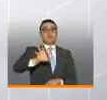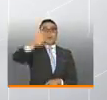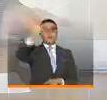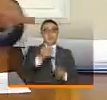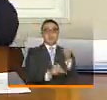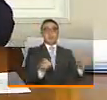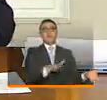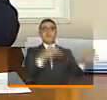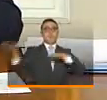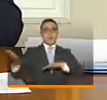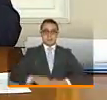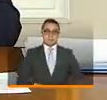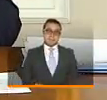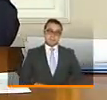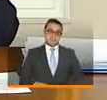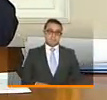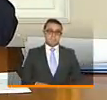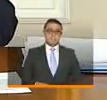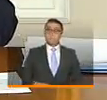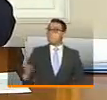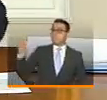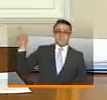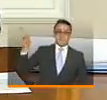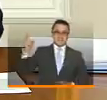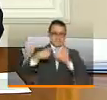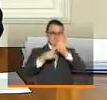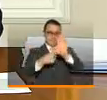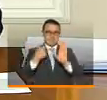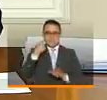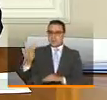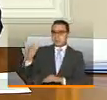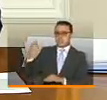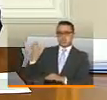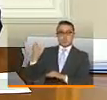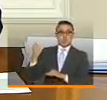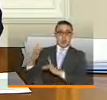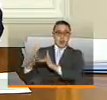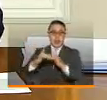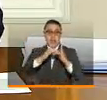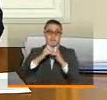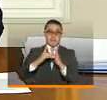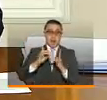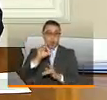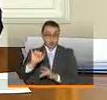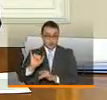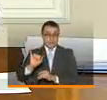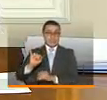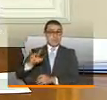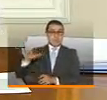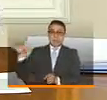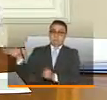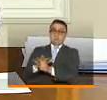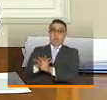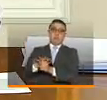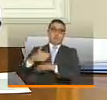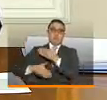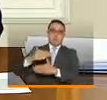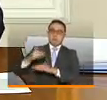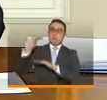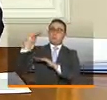fallecidos. Aquí podemos también ver que en los últimos días ha bajado también la presión sobre las unidades de cuidado intensivo, pero el mensaje